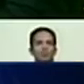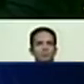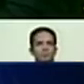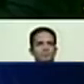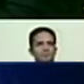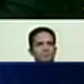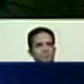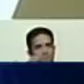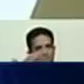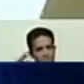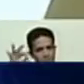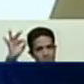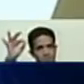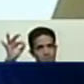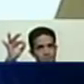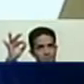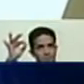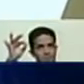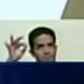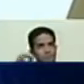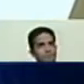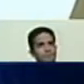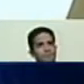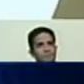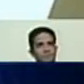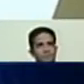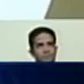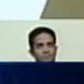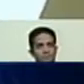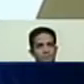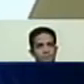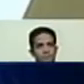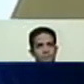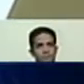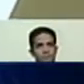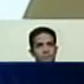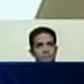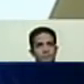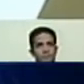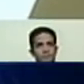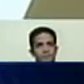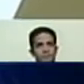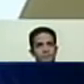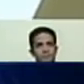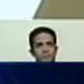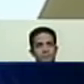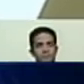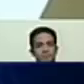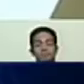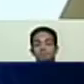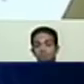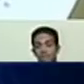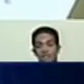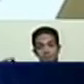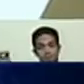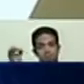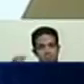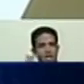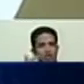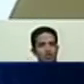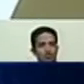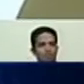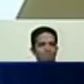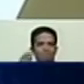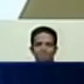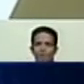nota de la Cancillería. Esta nos la intercambiamos en el despacho del canciller, yo estaba en Naciones